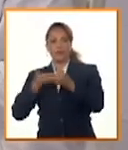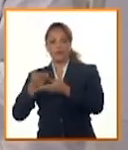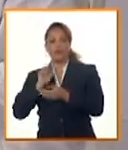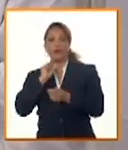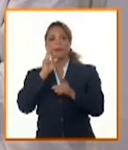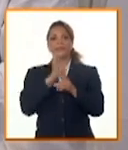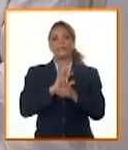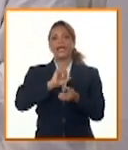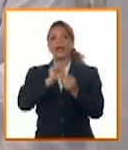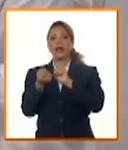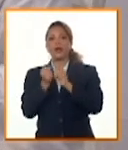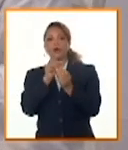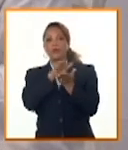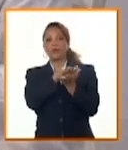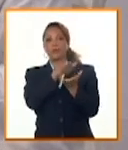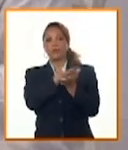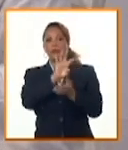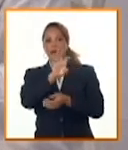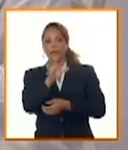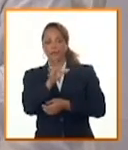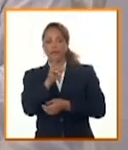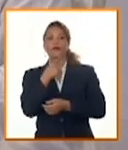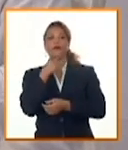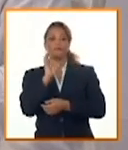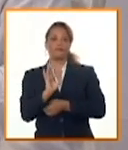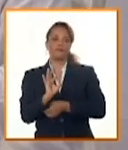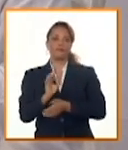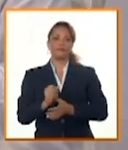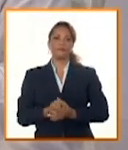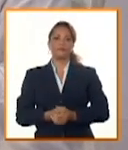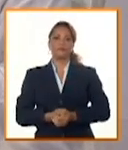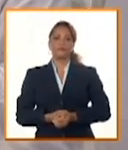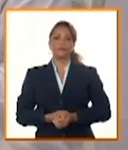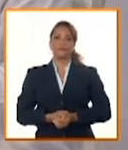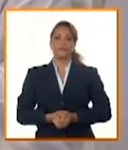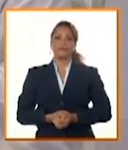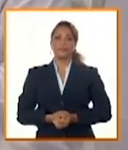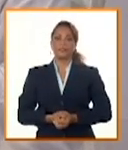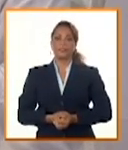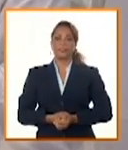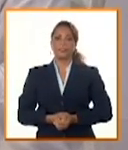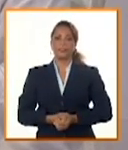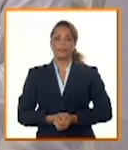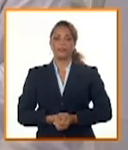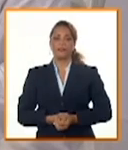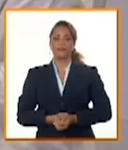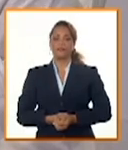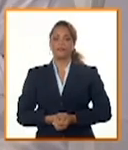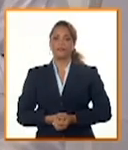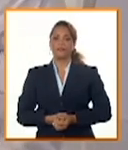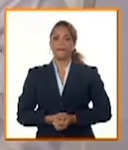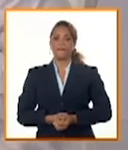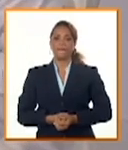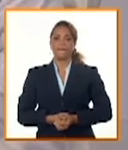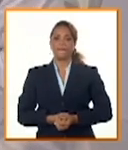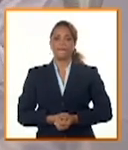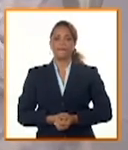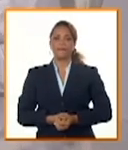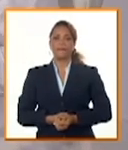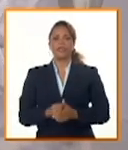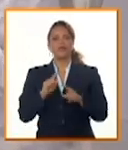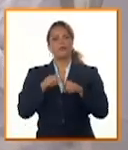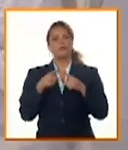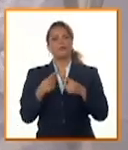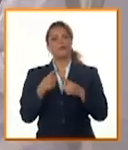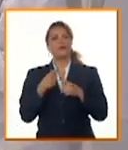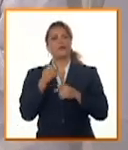que logra bajando la manipulación del efectivo ahora por qué también el proceso qué es